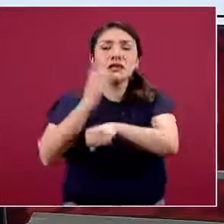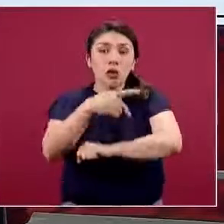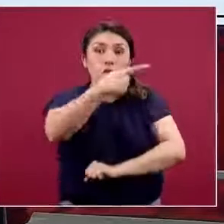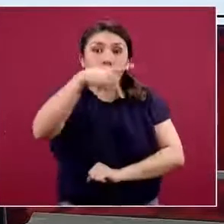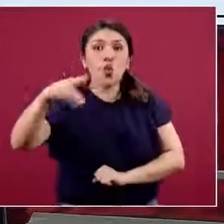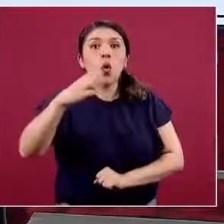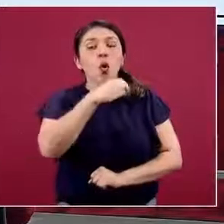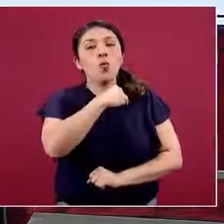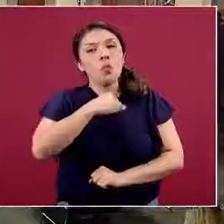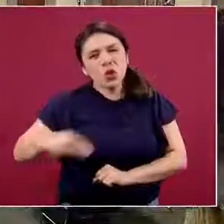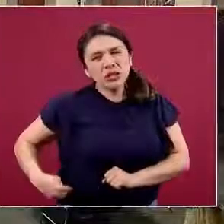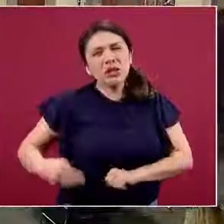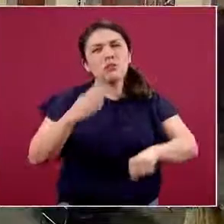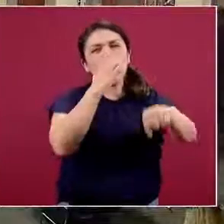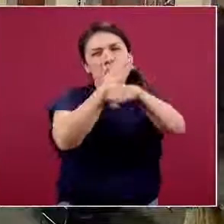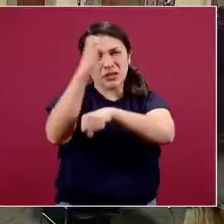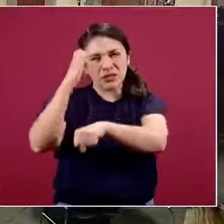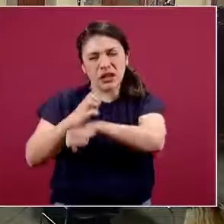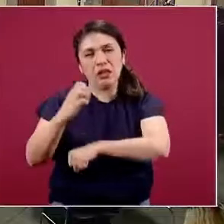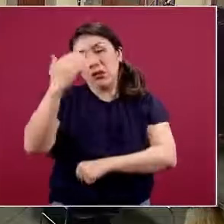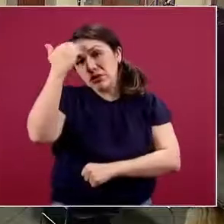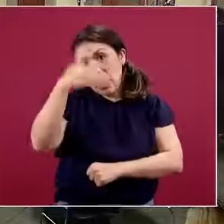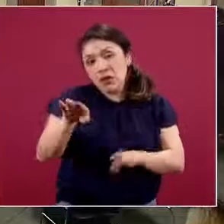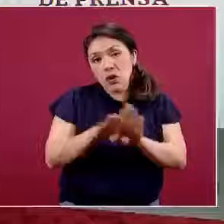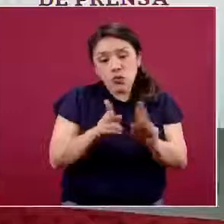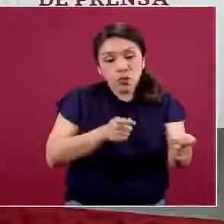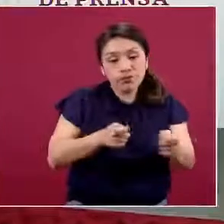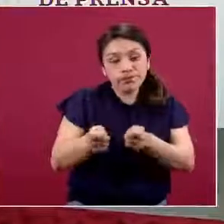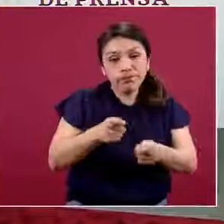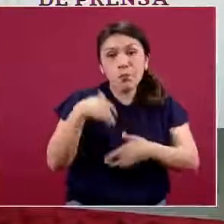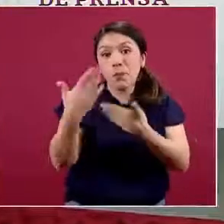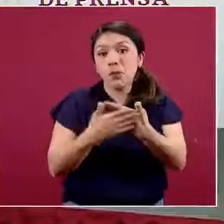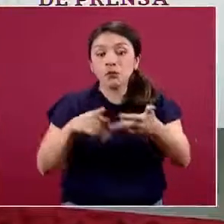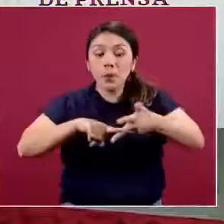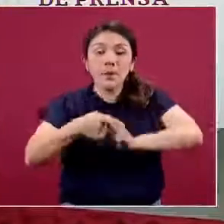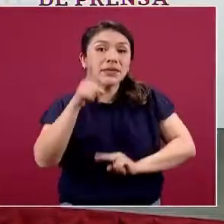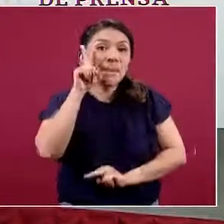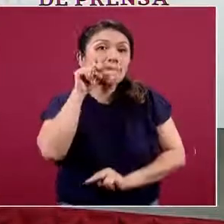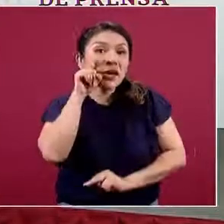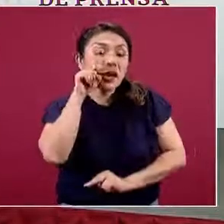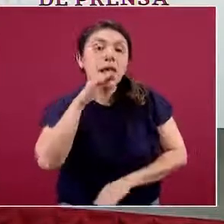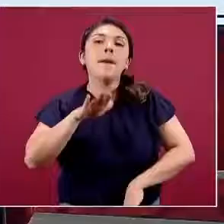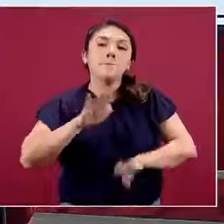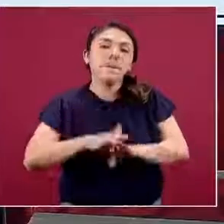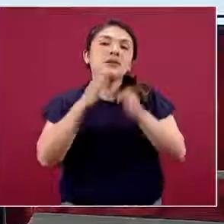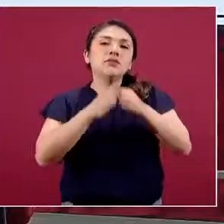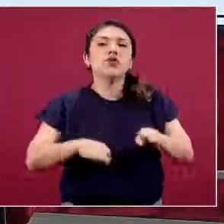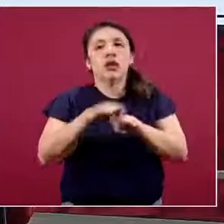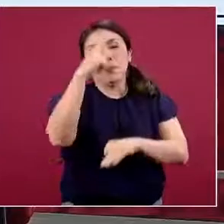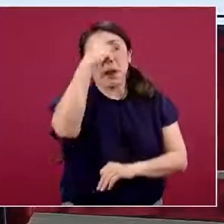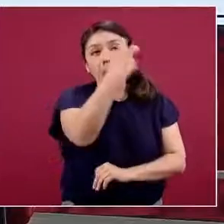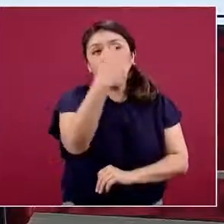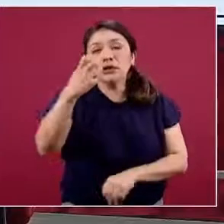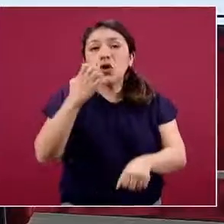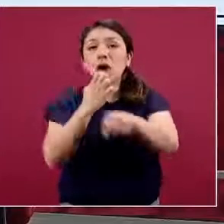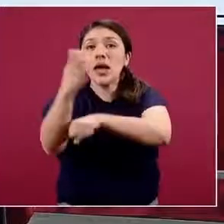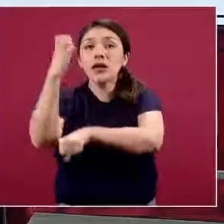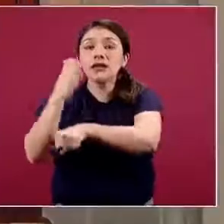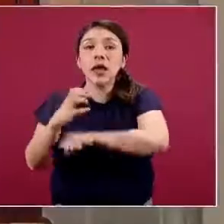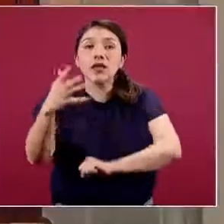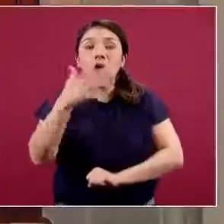federativas y también sus gobiernos municipales empezarán a implementar mañana, sobre todo para aquellos estados en los que